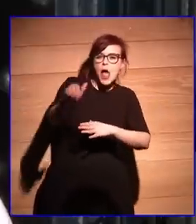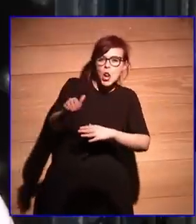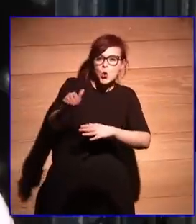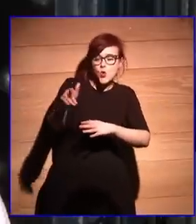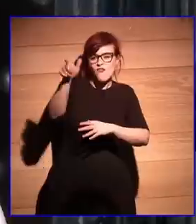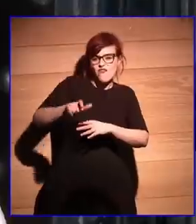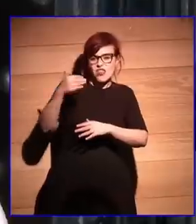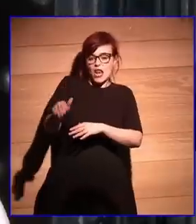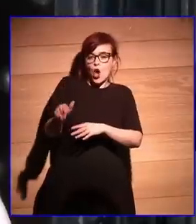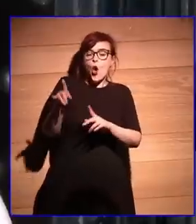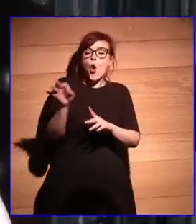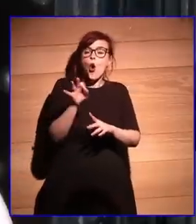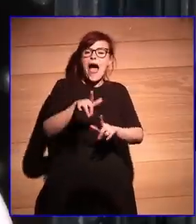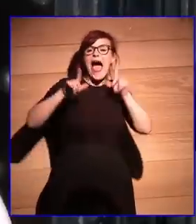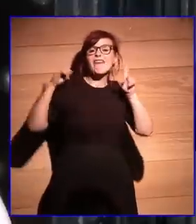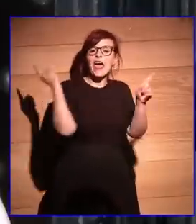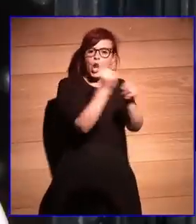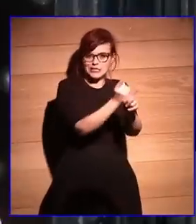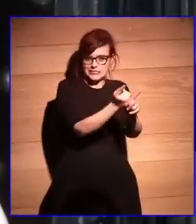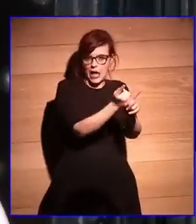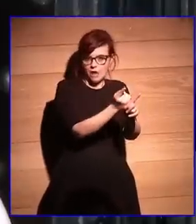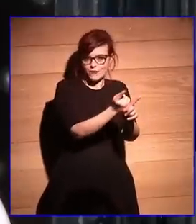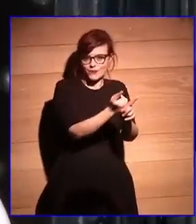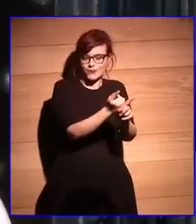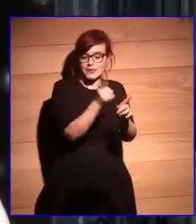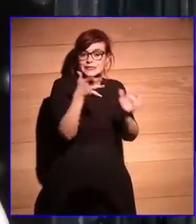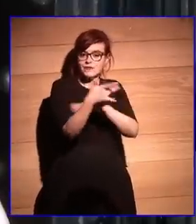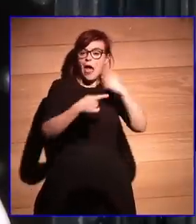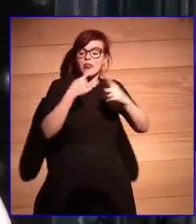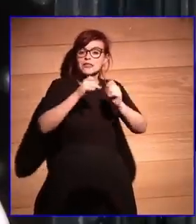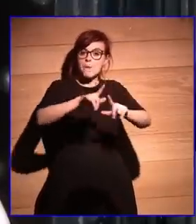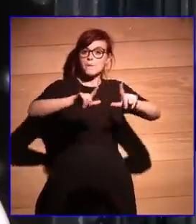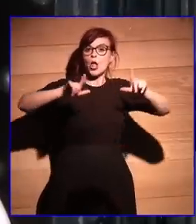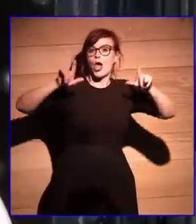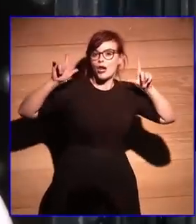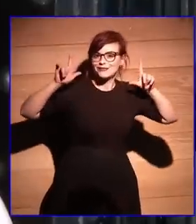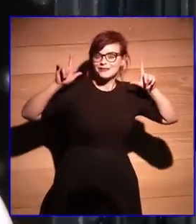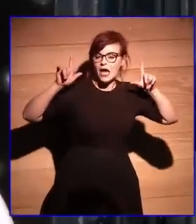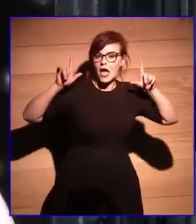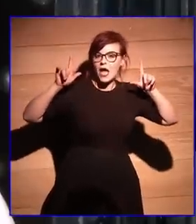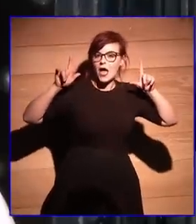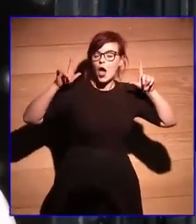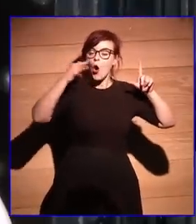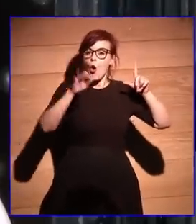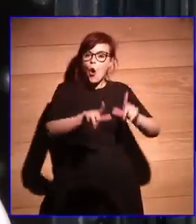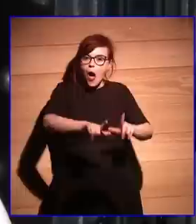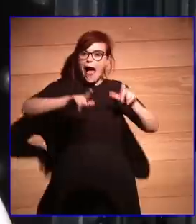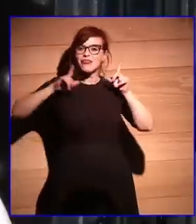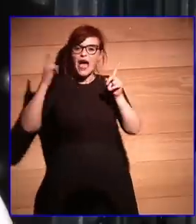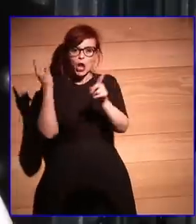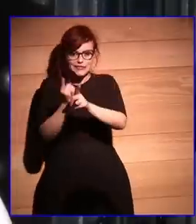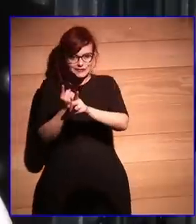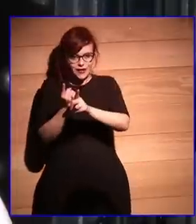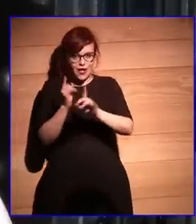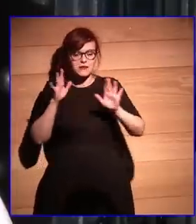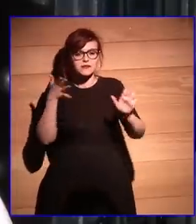villano y antagonista. Ah. Porque el antagonista de una historia puede ser un personaje positivo, ojo. Y eso no le convierte,